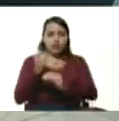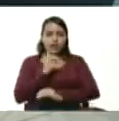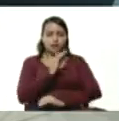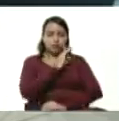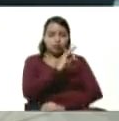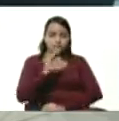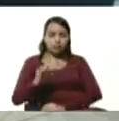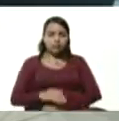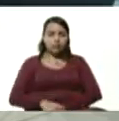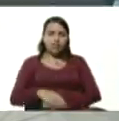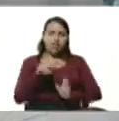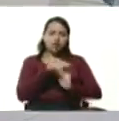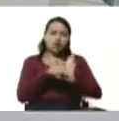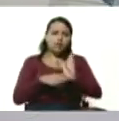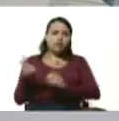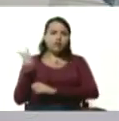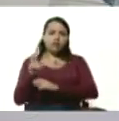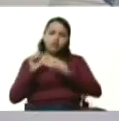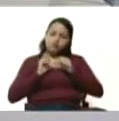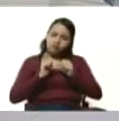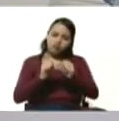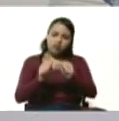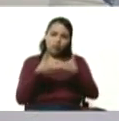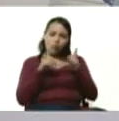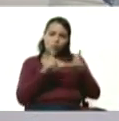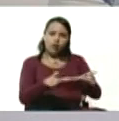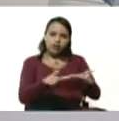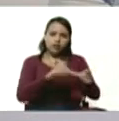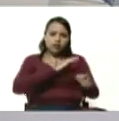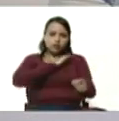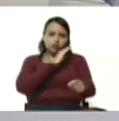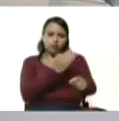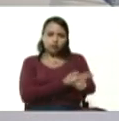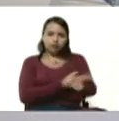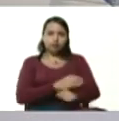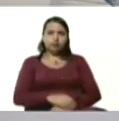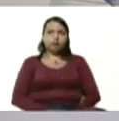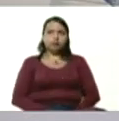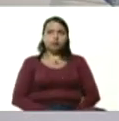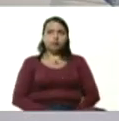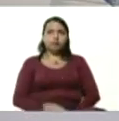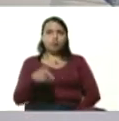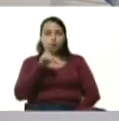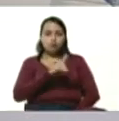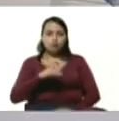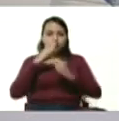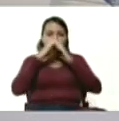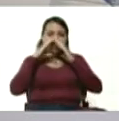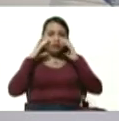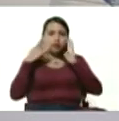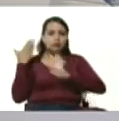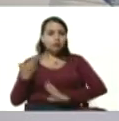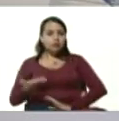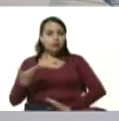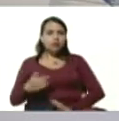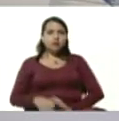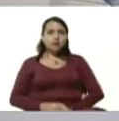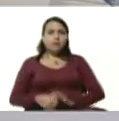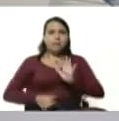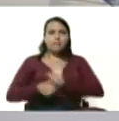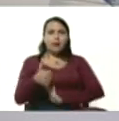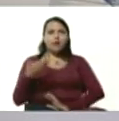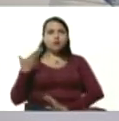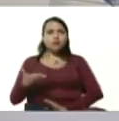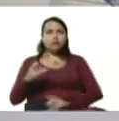norma ahora para el pueblo de Venezuela es continuar con la cuarentena radical uso de tapabocas es vital pero lo más importante es